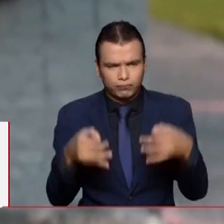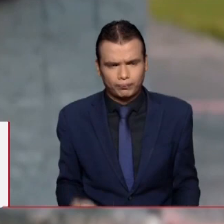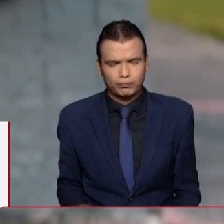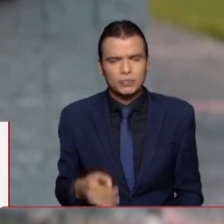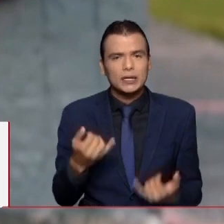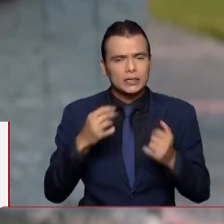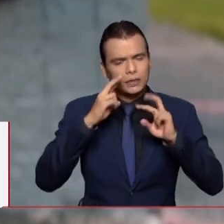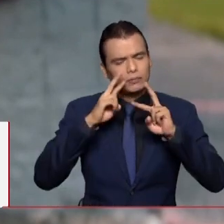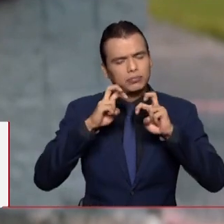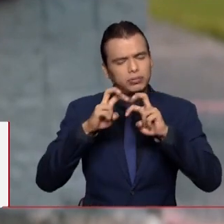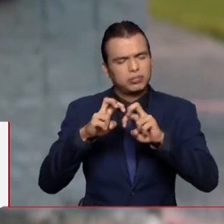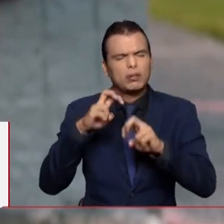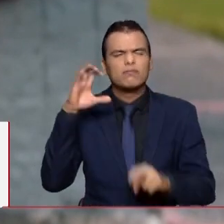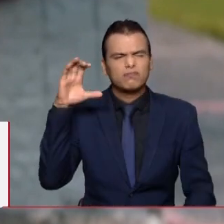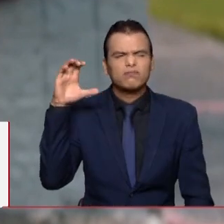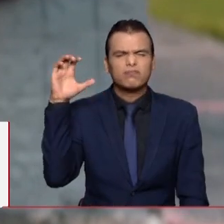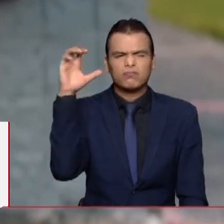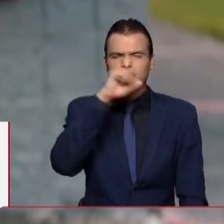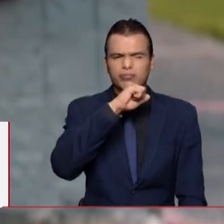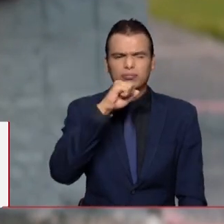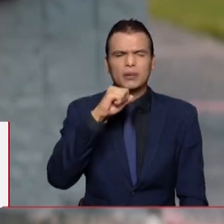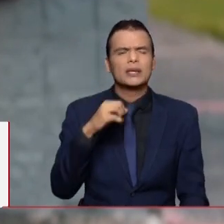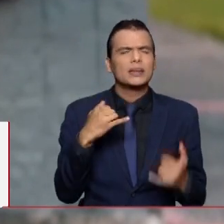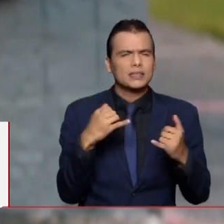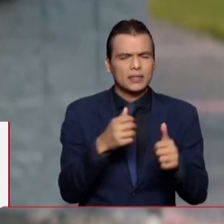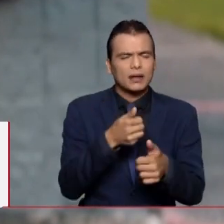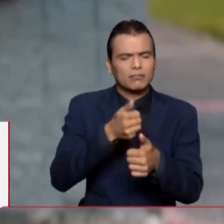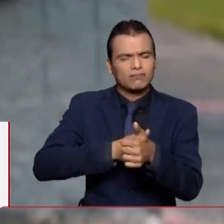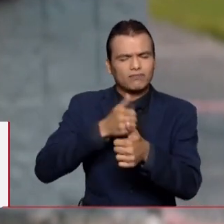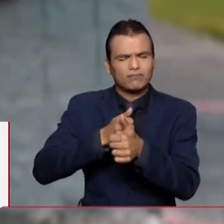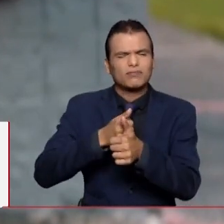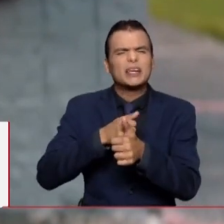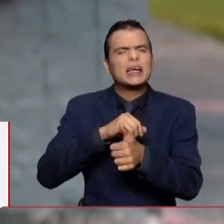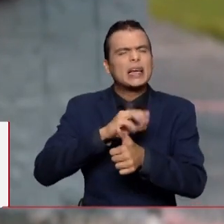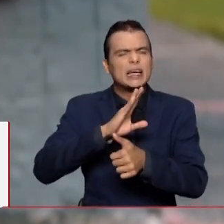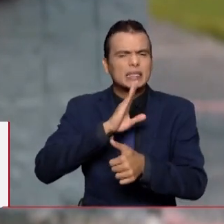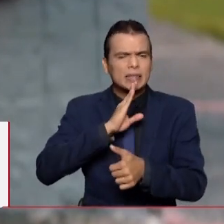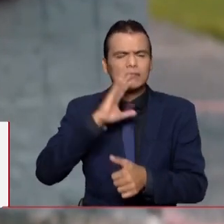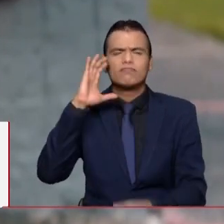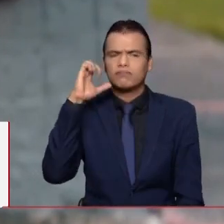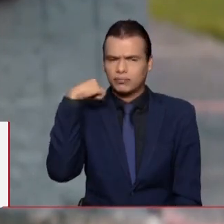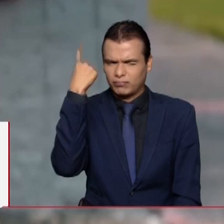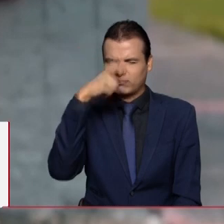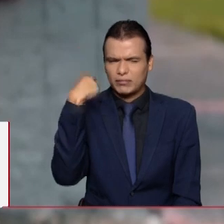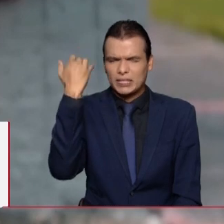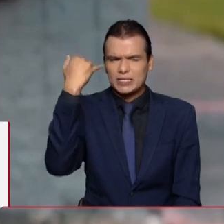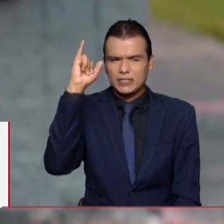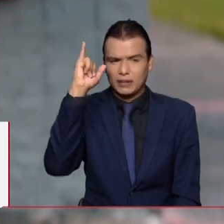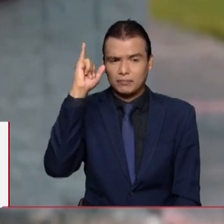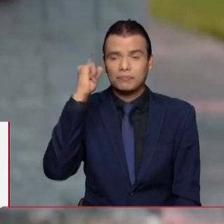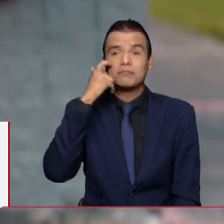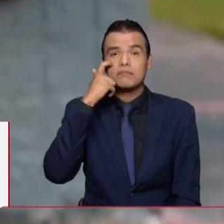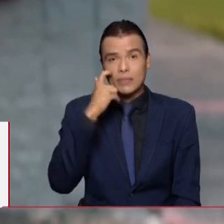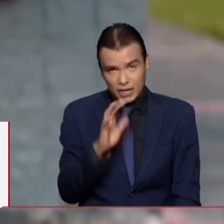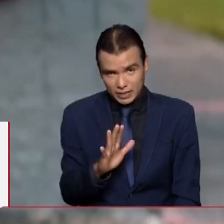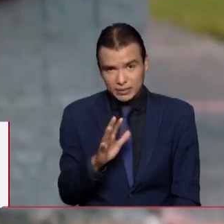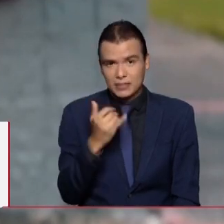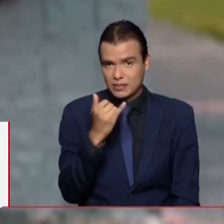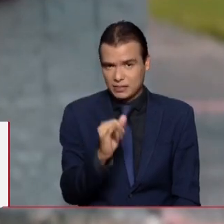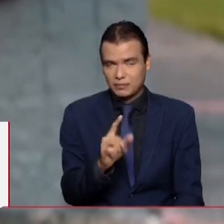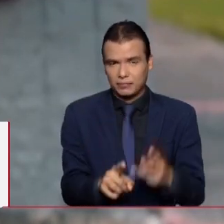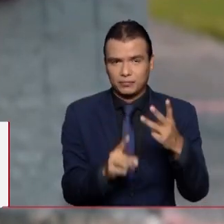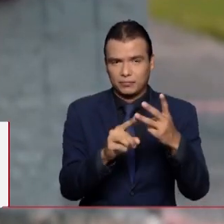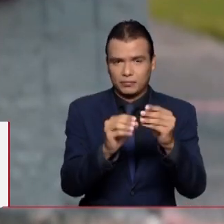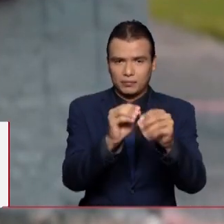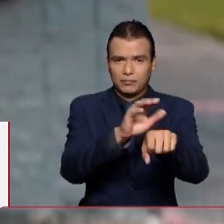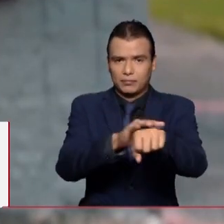esta investigación, donde ya tenemos individualizadas las personas que al parecer cometieron este hecho. Y también queremos aprovechar